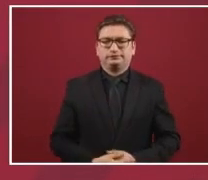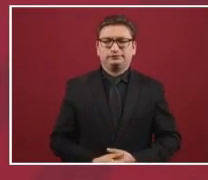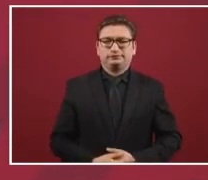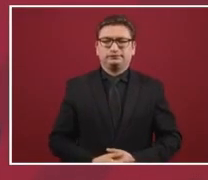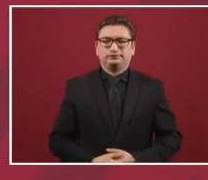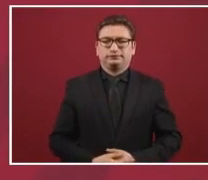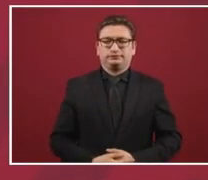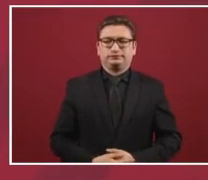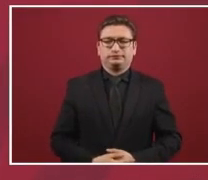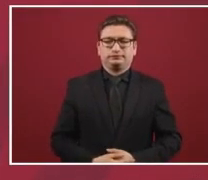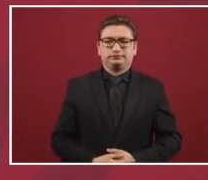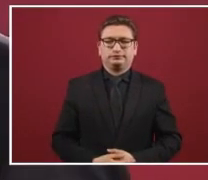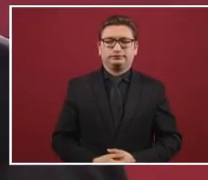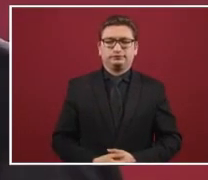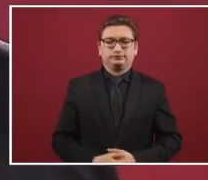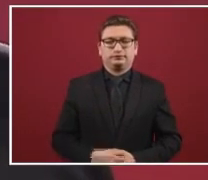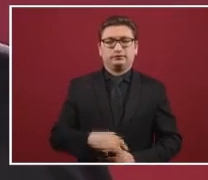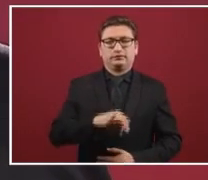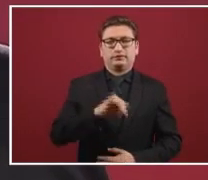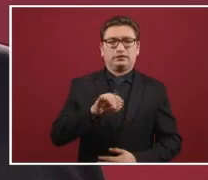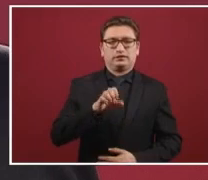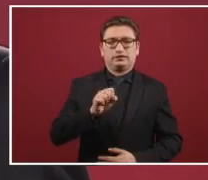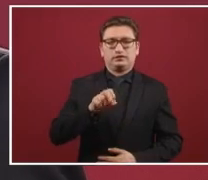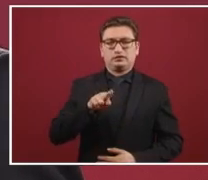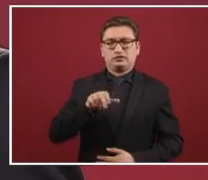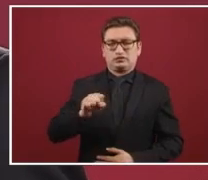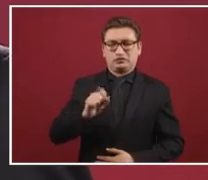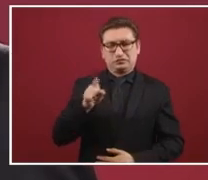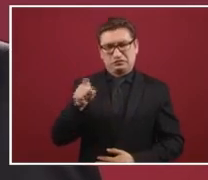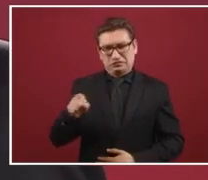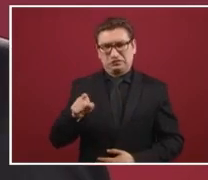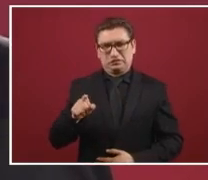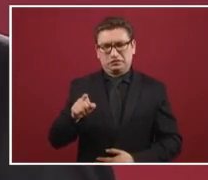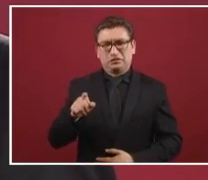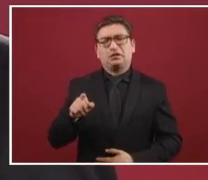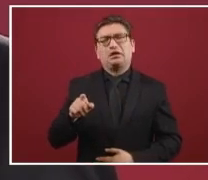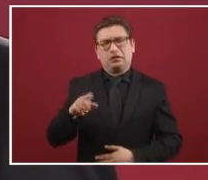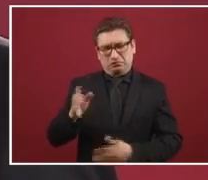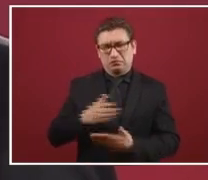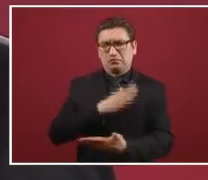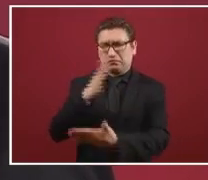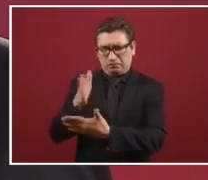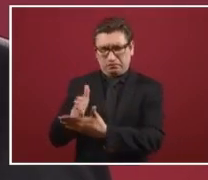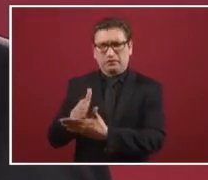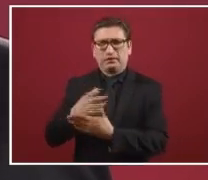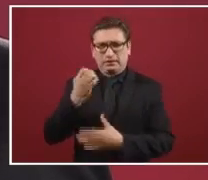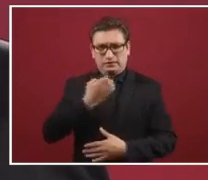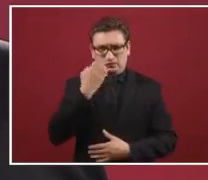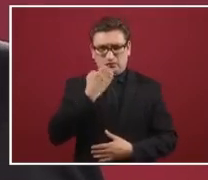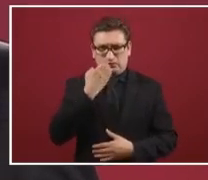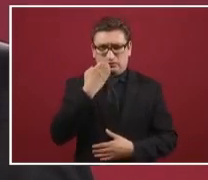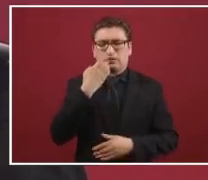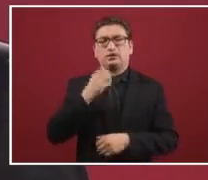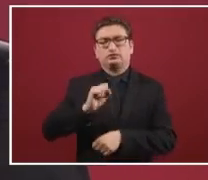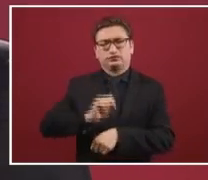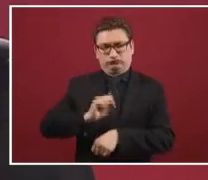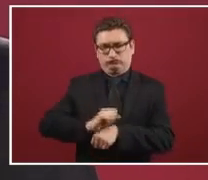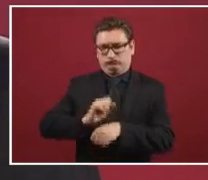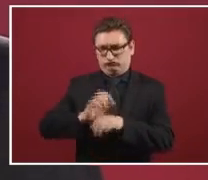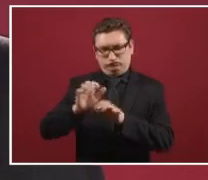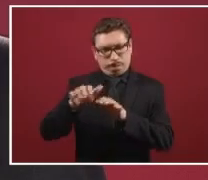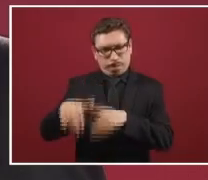que Jesús vaya a la escuela, va a entrar a la secundaria,